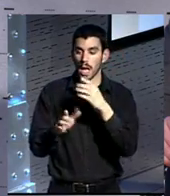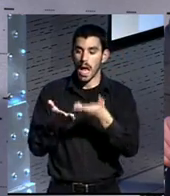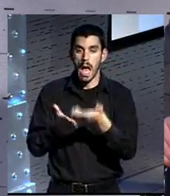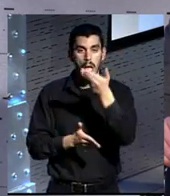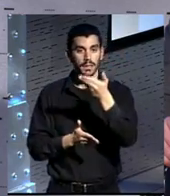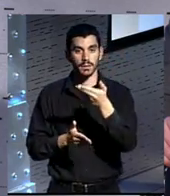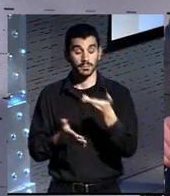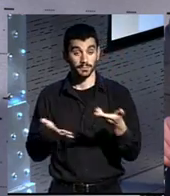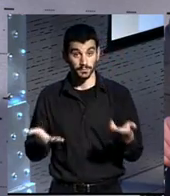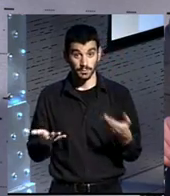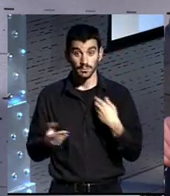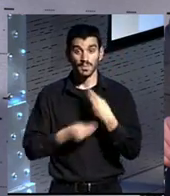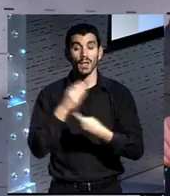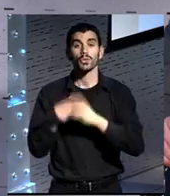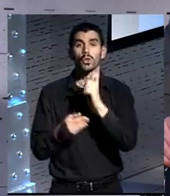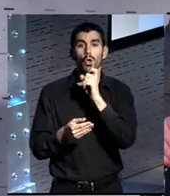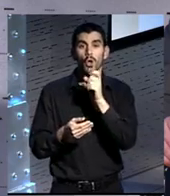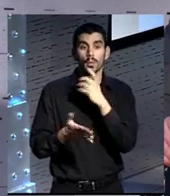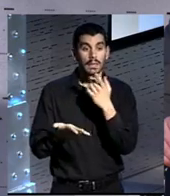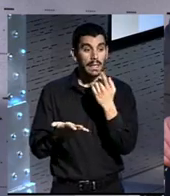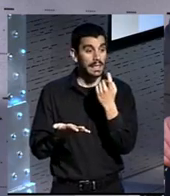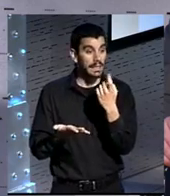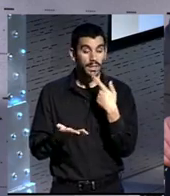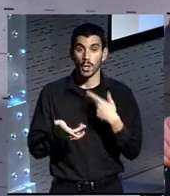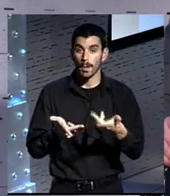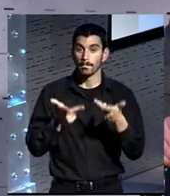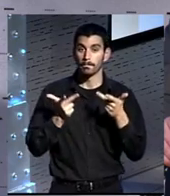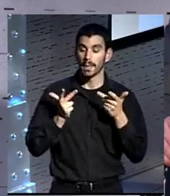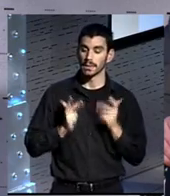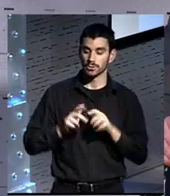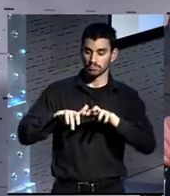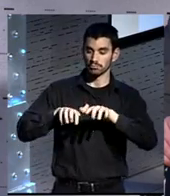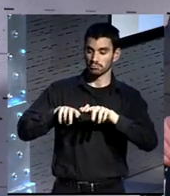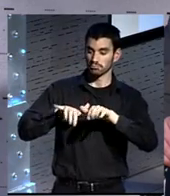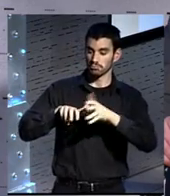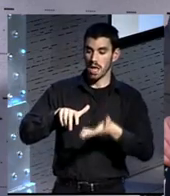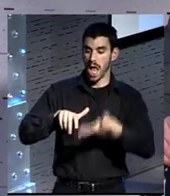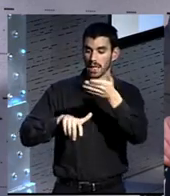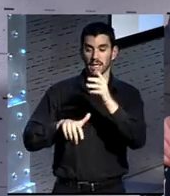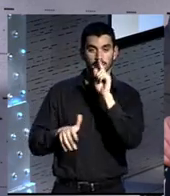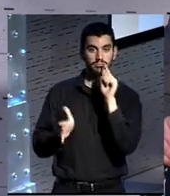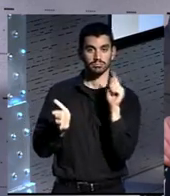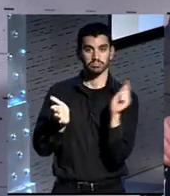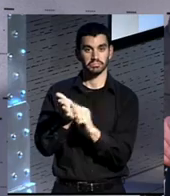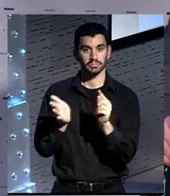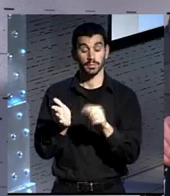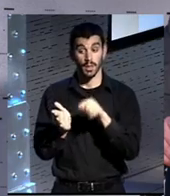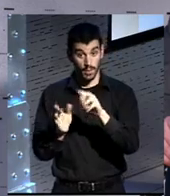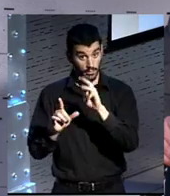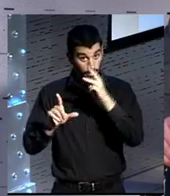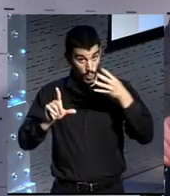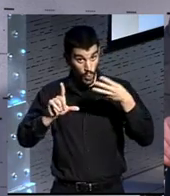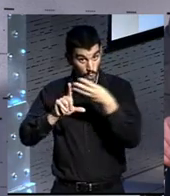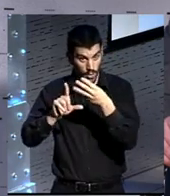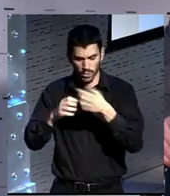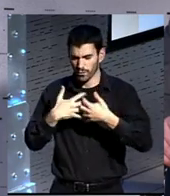que conseguían es un alta completa en una sentada. Yo creo que eso es lo que ha permitido que el portal pues está funcionando muy bien, está